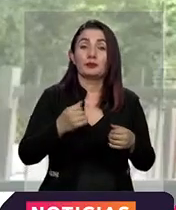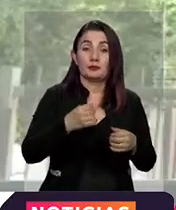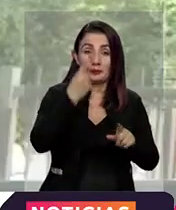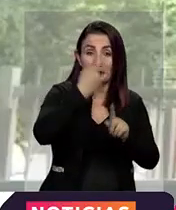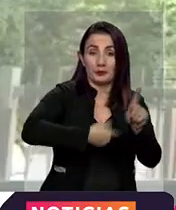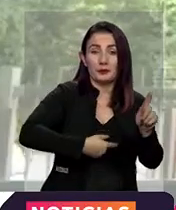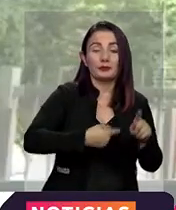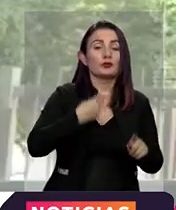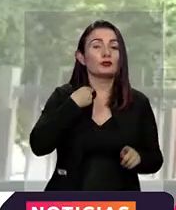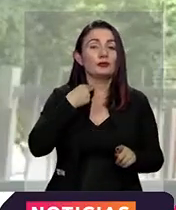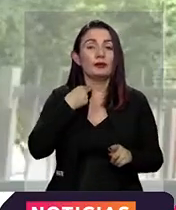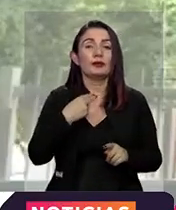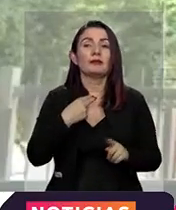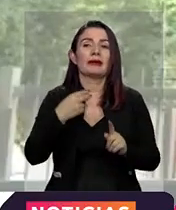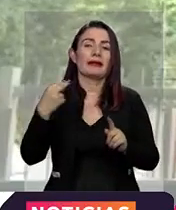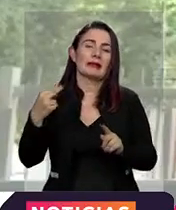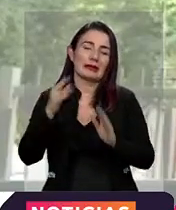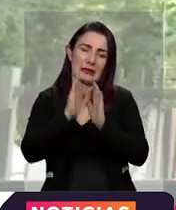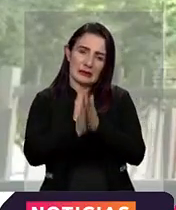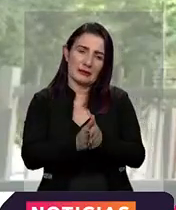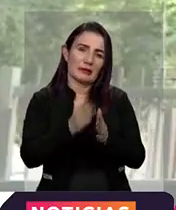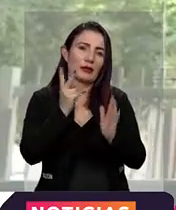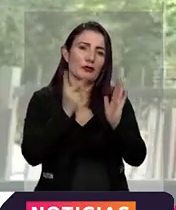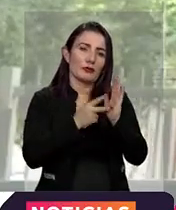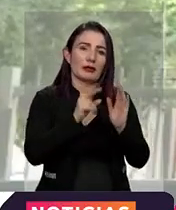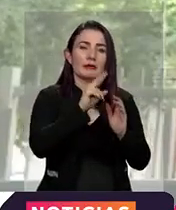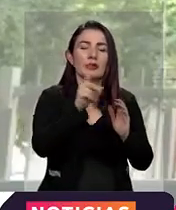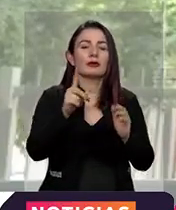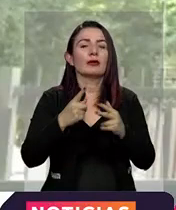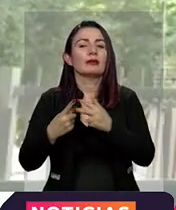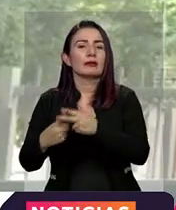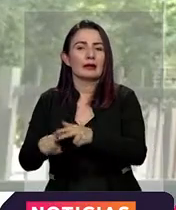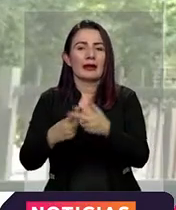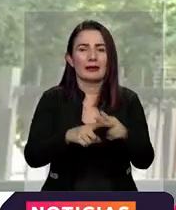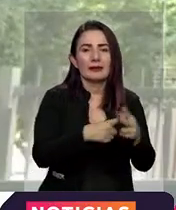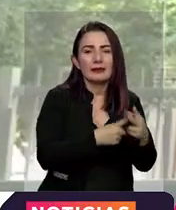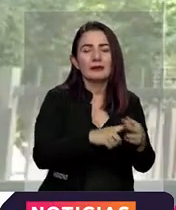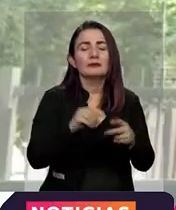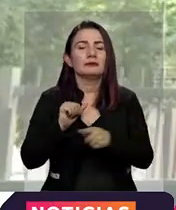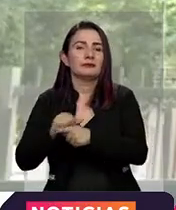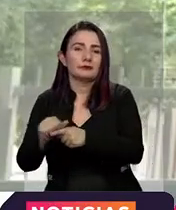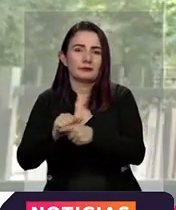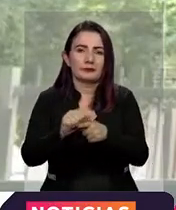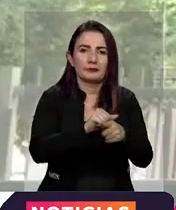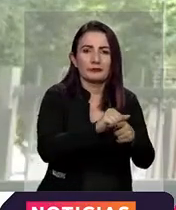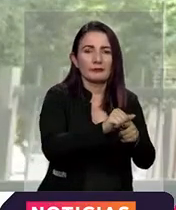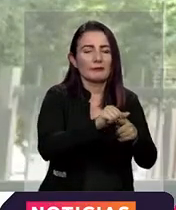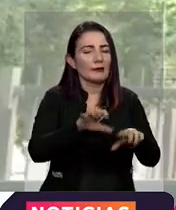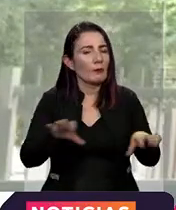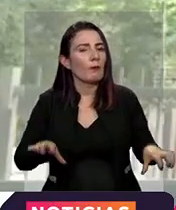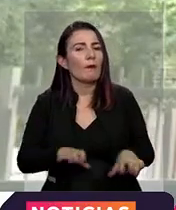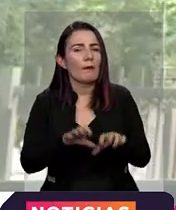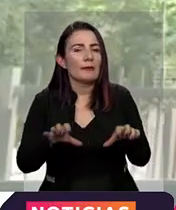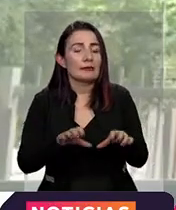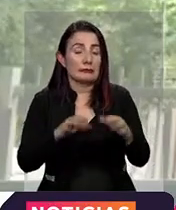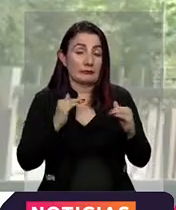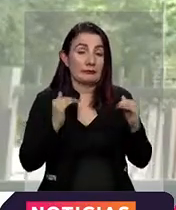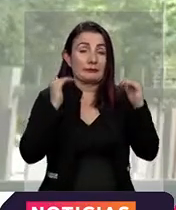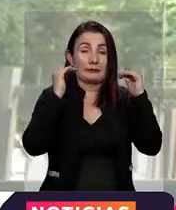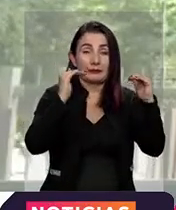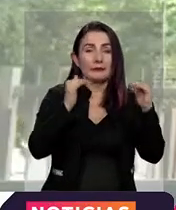y diciembre de 2021, estamos desarrollando talleres y ejercicios de colaboración con los actores más relevantes para esta